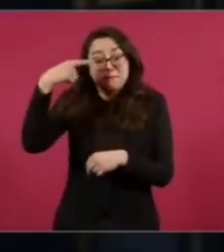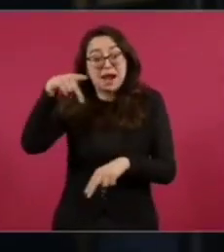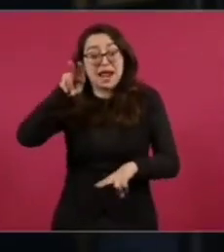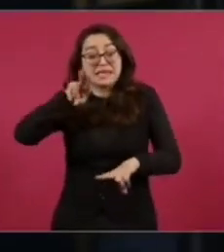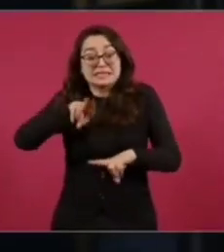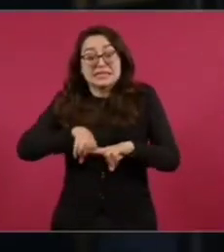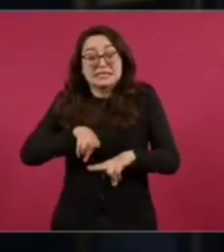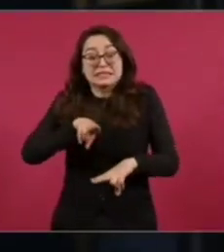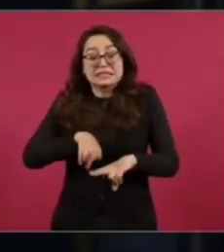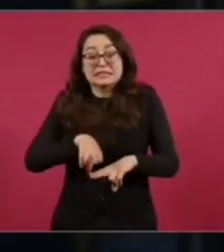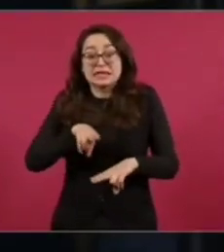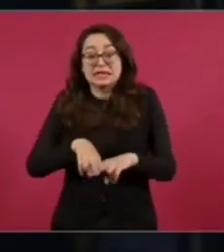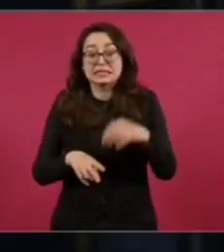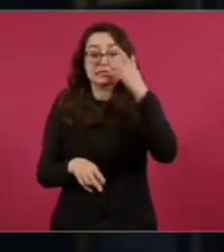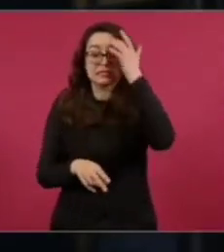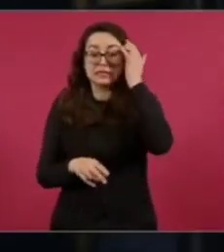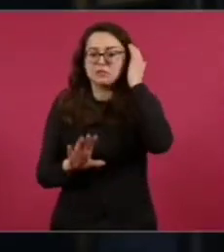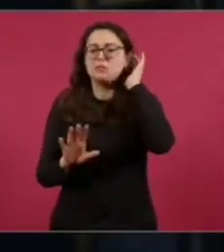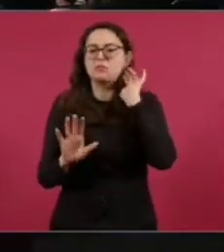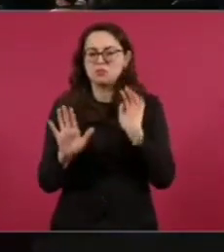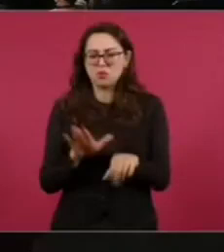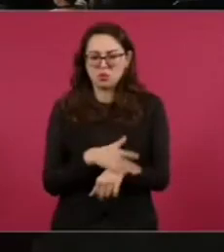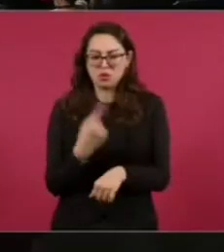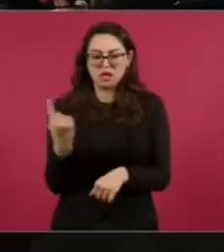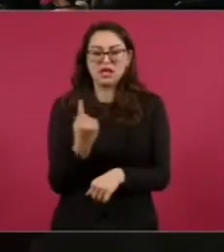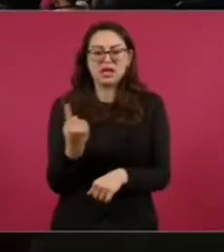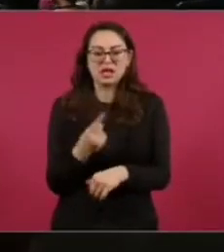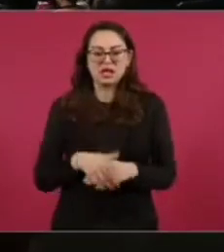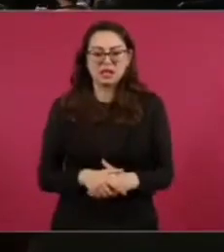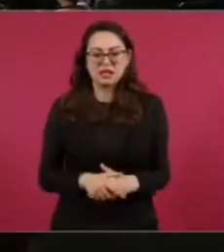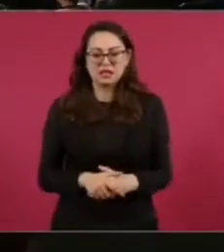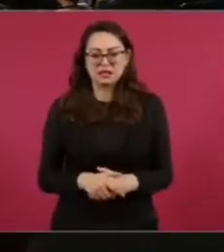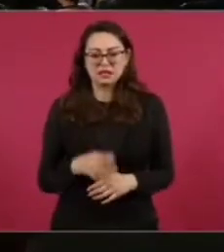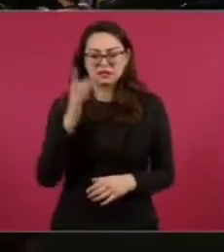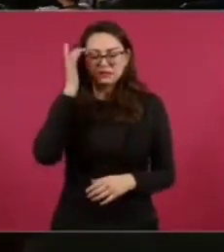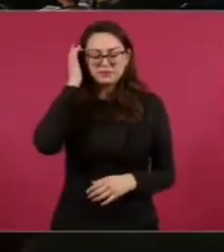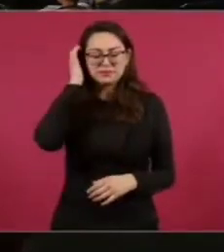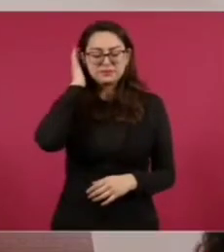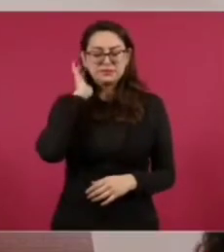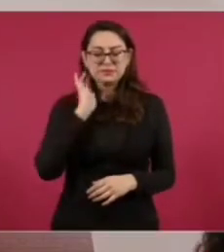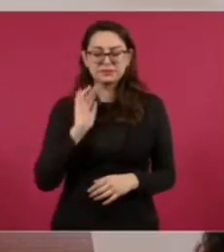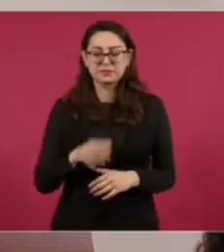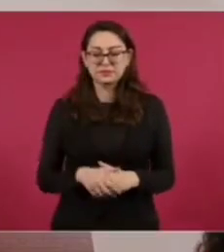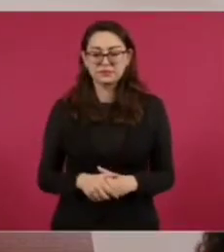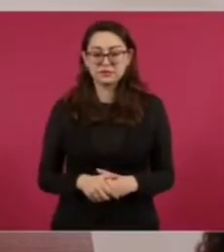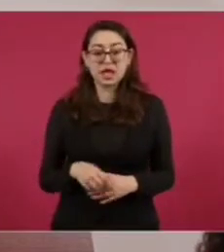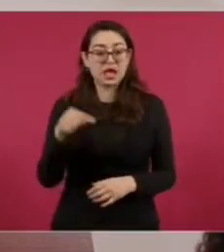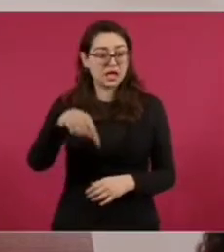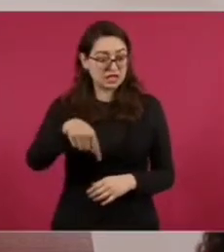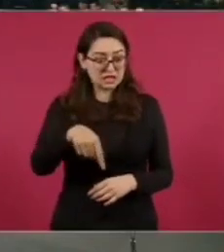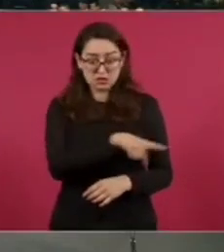ni siquiera a este salón, no, presidente. No, ¿por qué? No, ¿hay censura aquí?